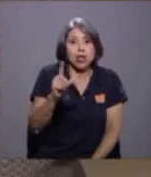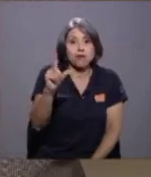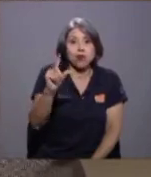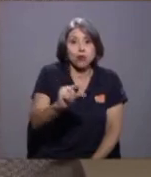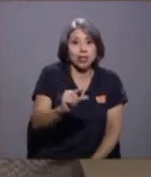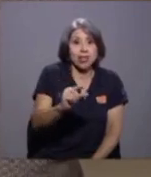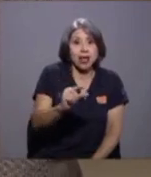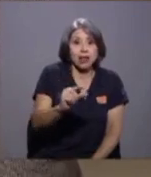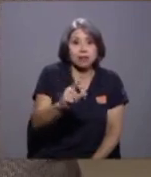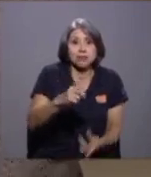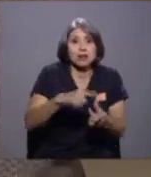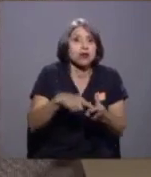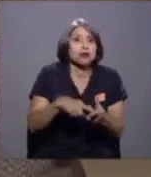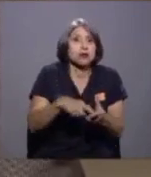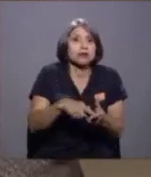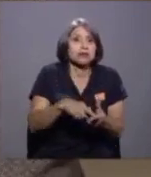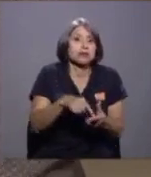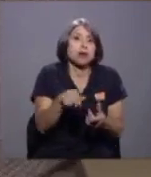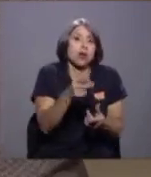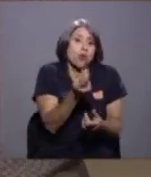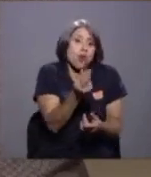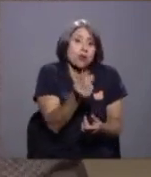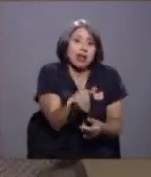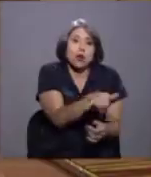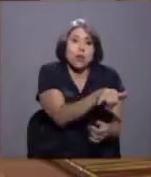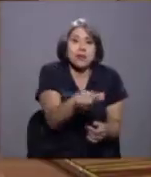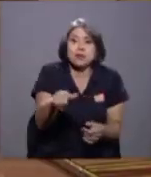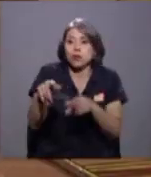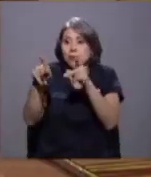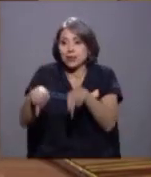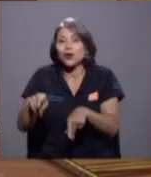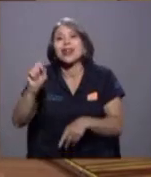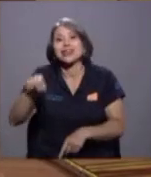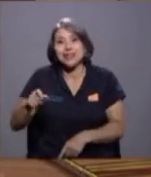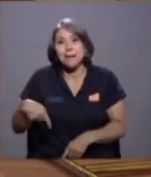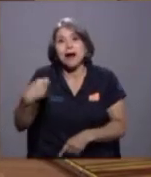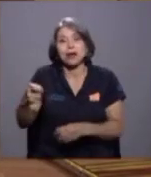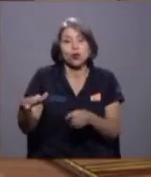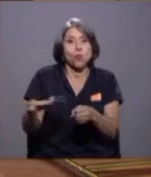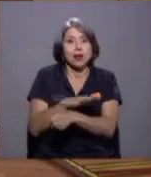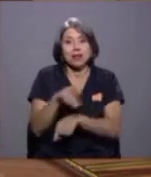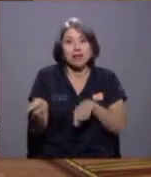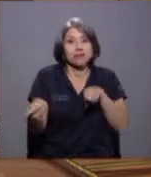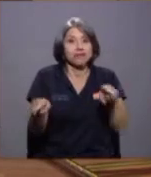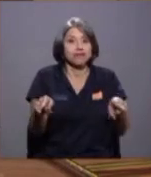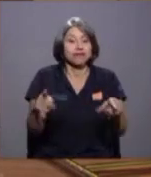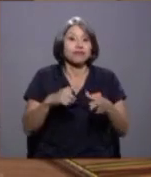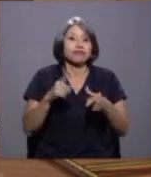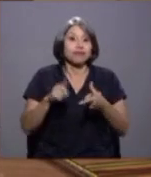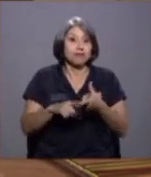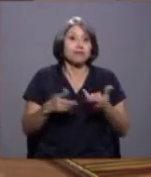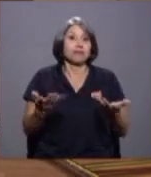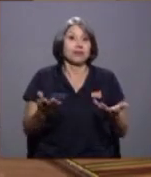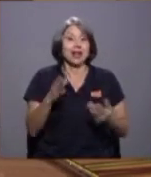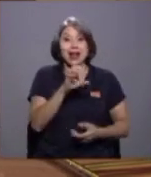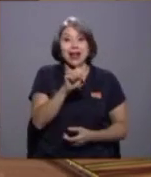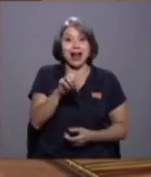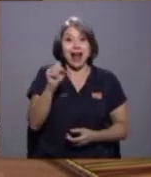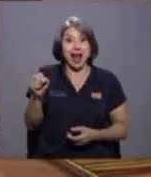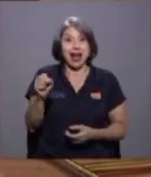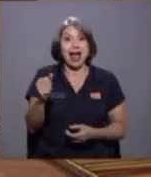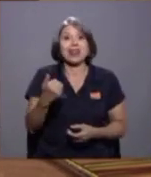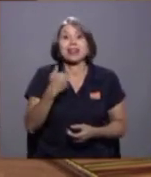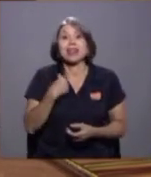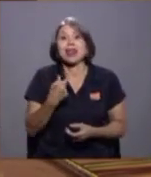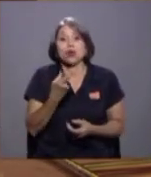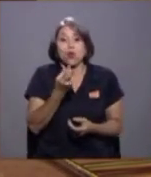lo mismo que un asegurado que está pagando la cuota completa. Y entonces, al final de cuentas, el costo adicional que va a tener la caja lo va a tener que